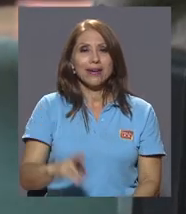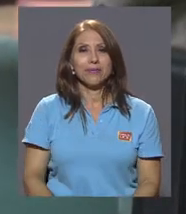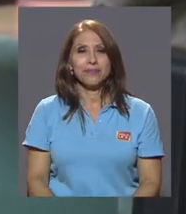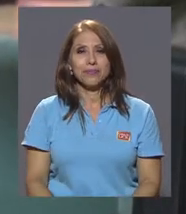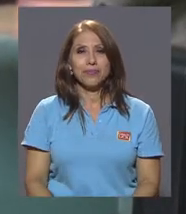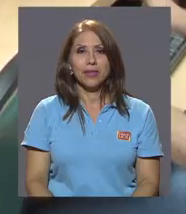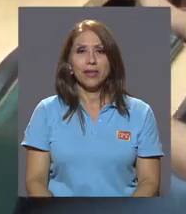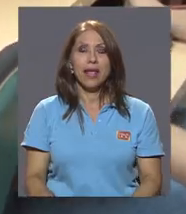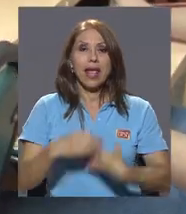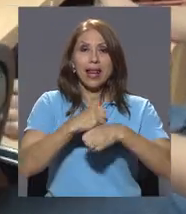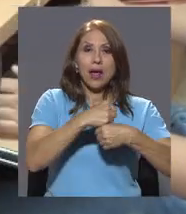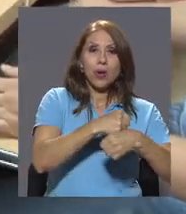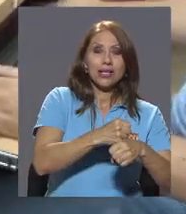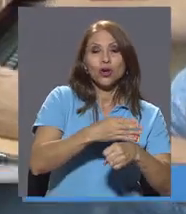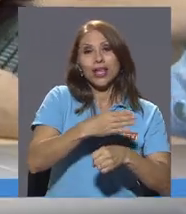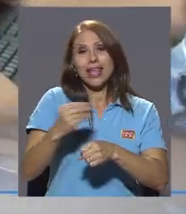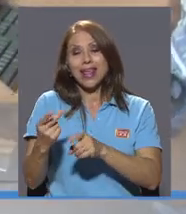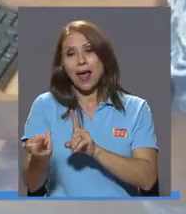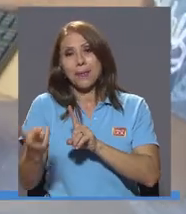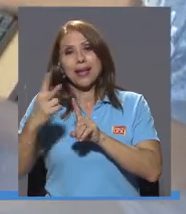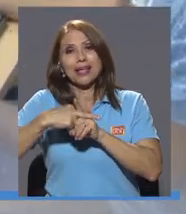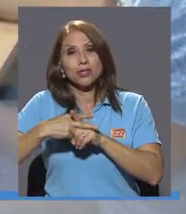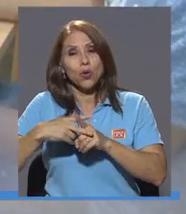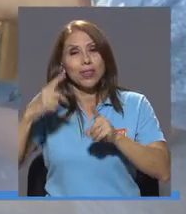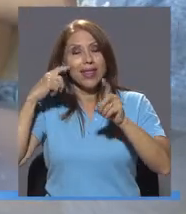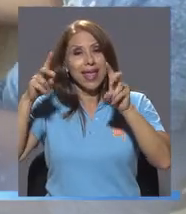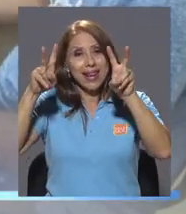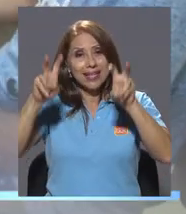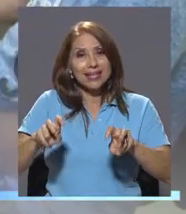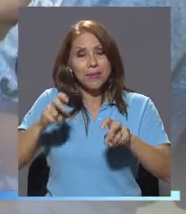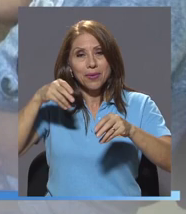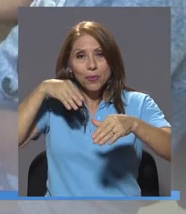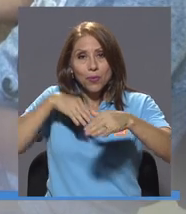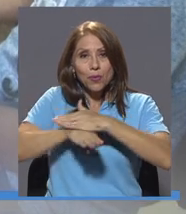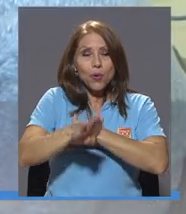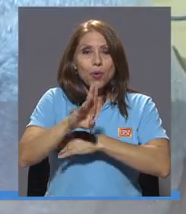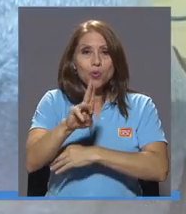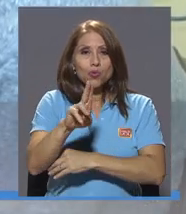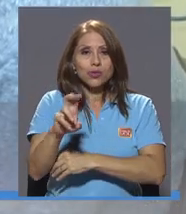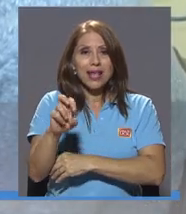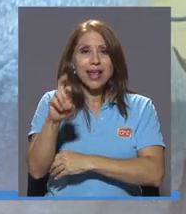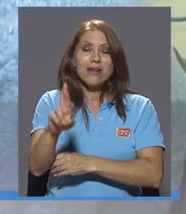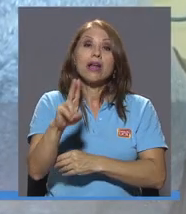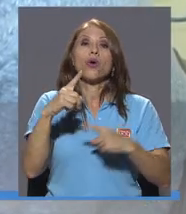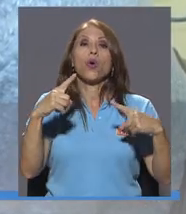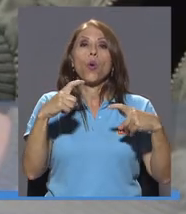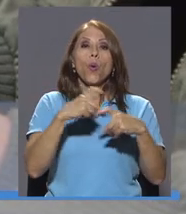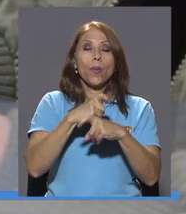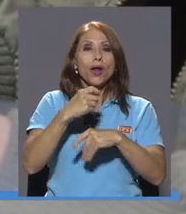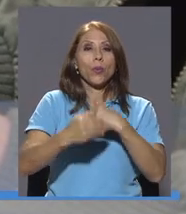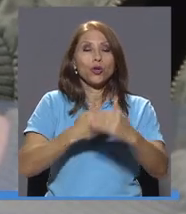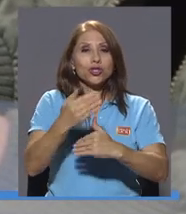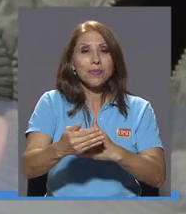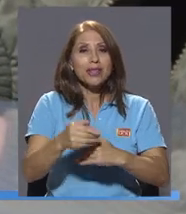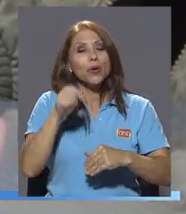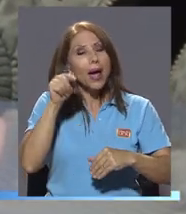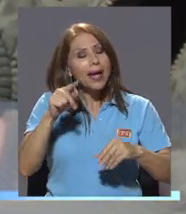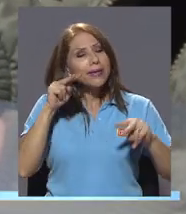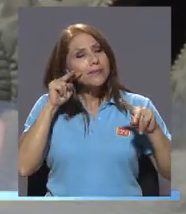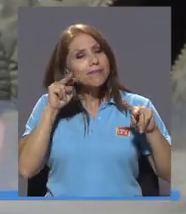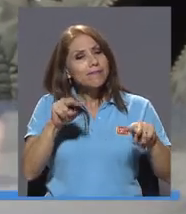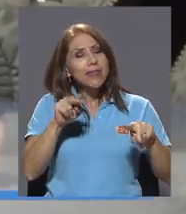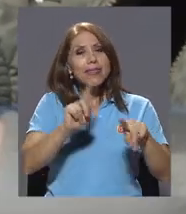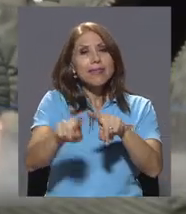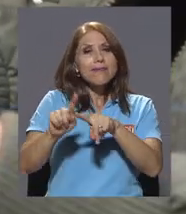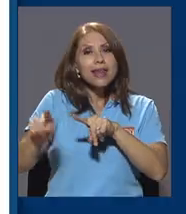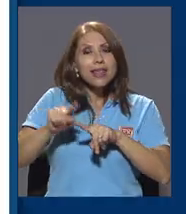La elaboración y aplicación de la prueba de aptitud académica de la UCR conlleva un complejo procedimiento, donde se consideran diferentes aspectos que hagan